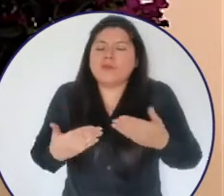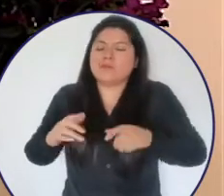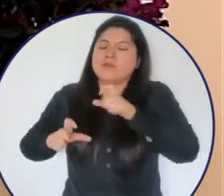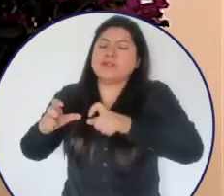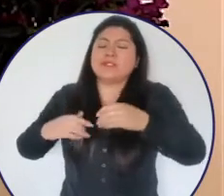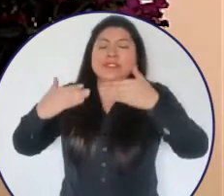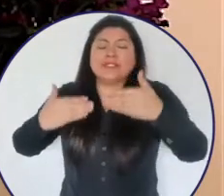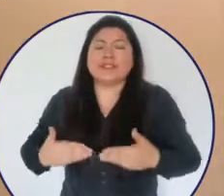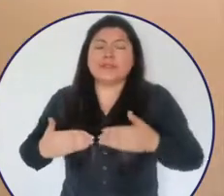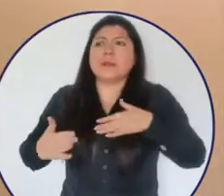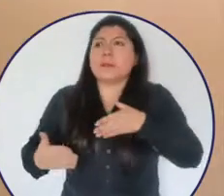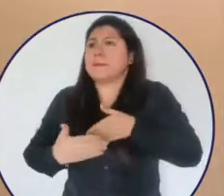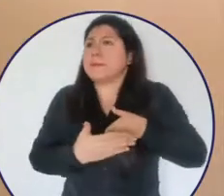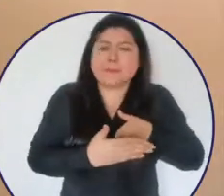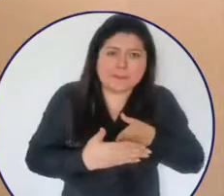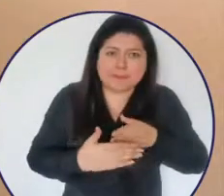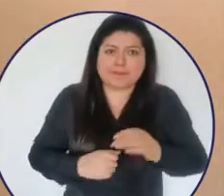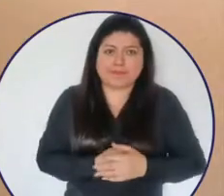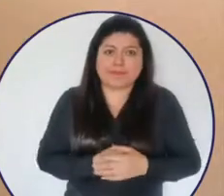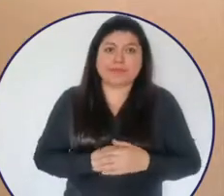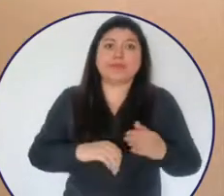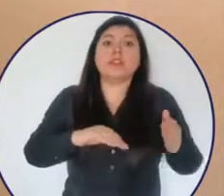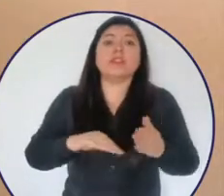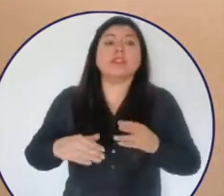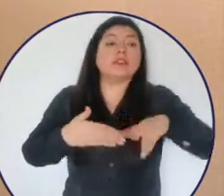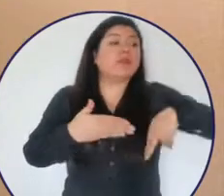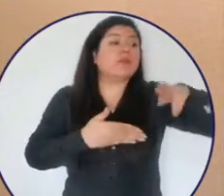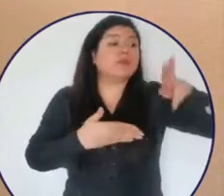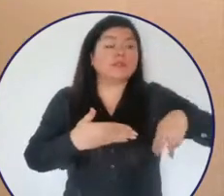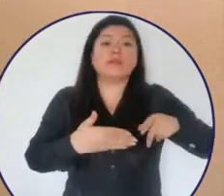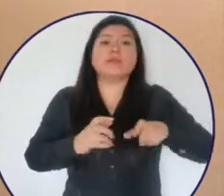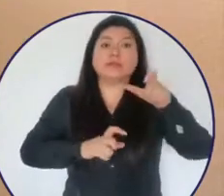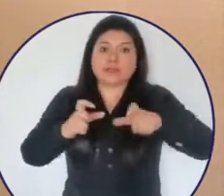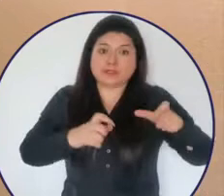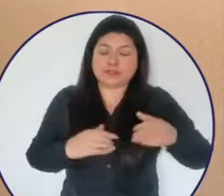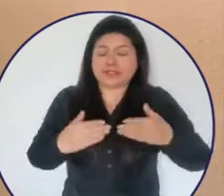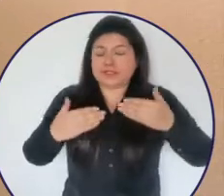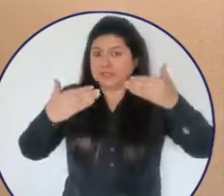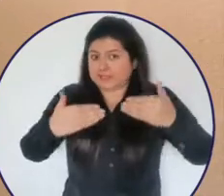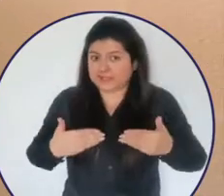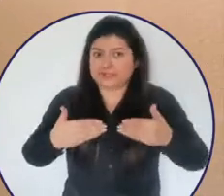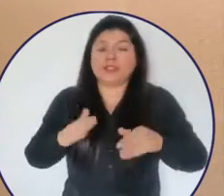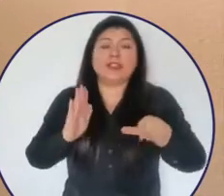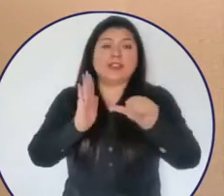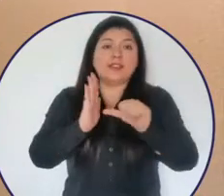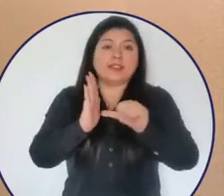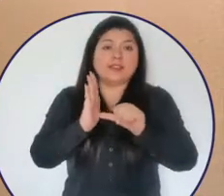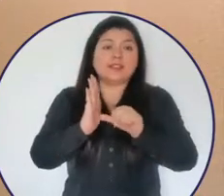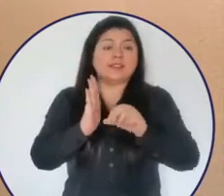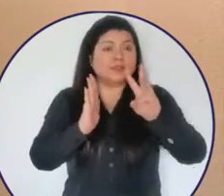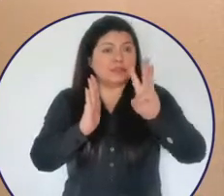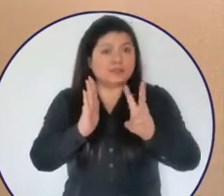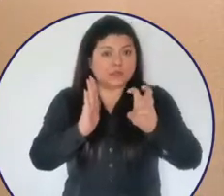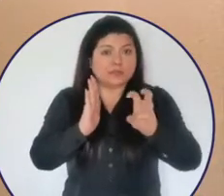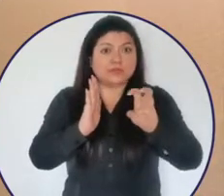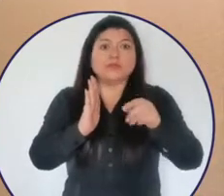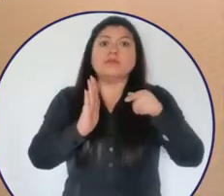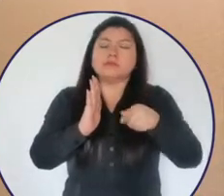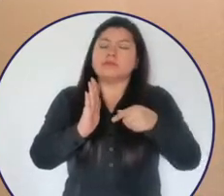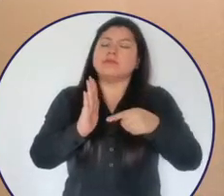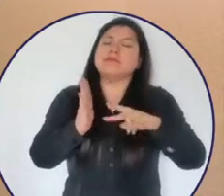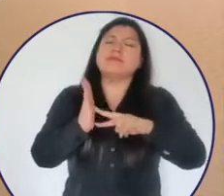con discapacidad. La Convención sobre los Derechos de las Personas con Discapacidad, en el artículo número